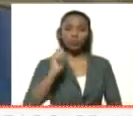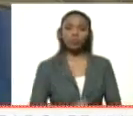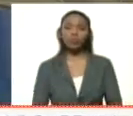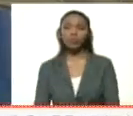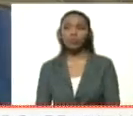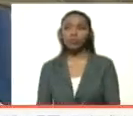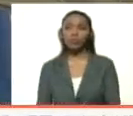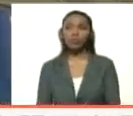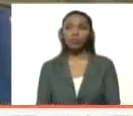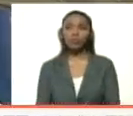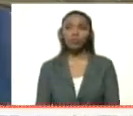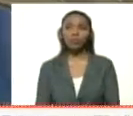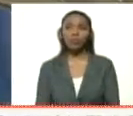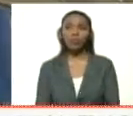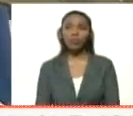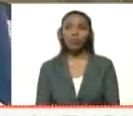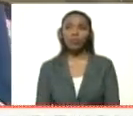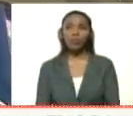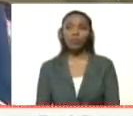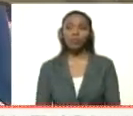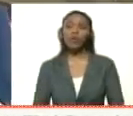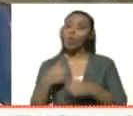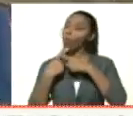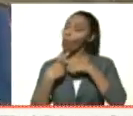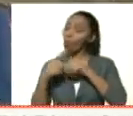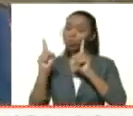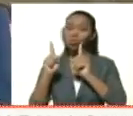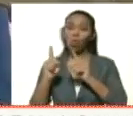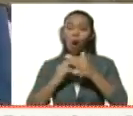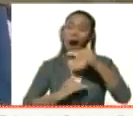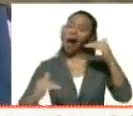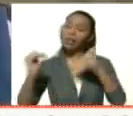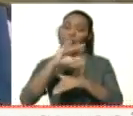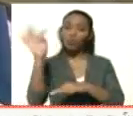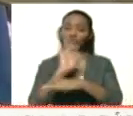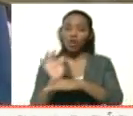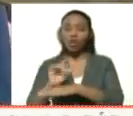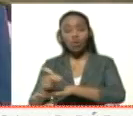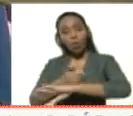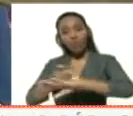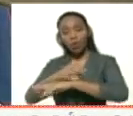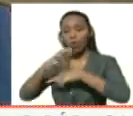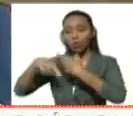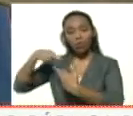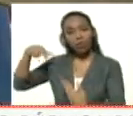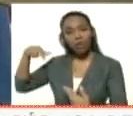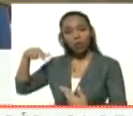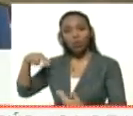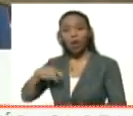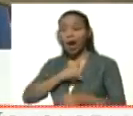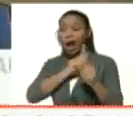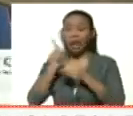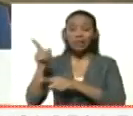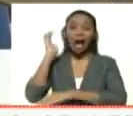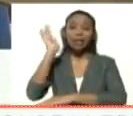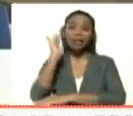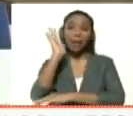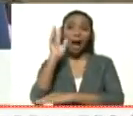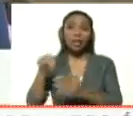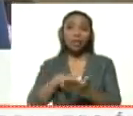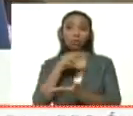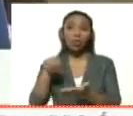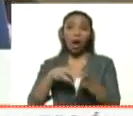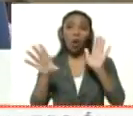Asamblea Nacional Constituyente, y de otros altos funcionarios del gobierno revolucionario, esta Asamblea